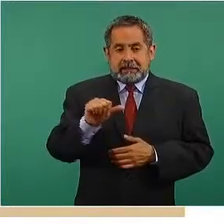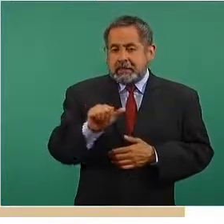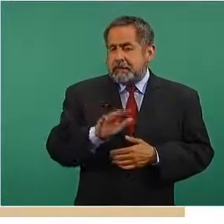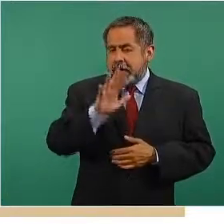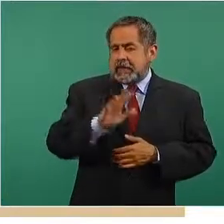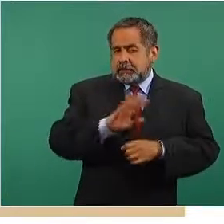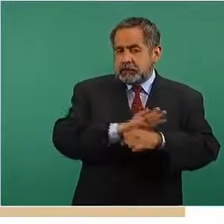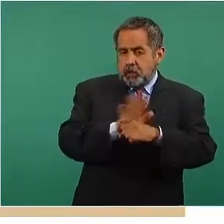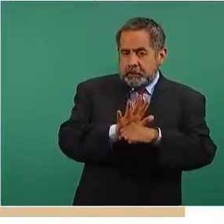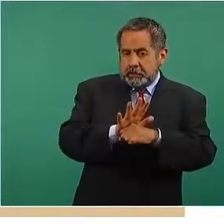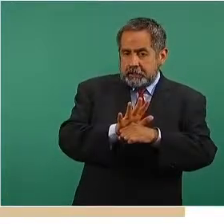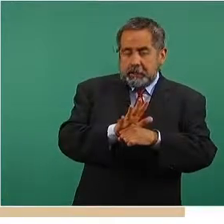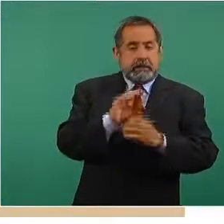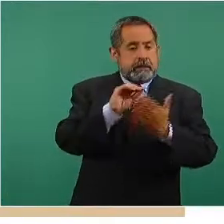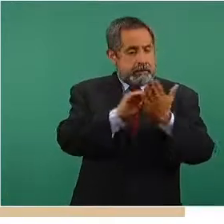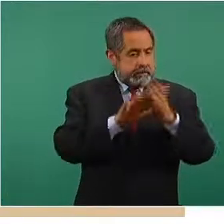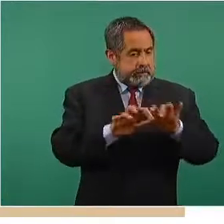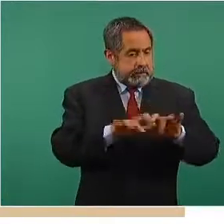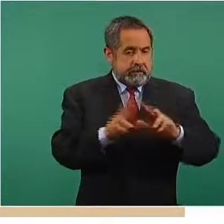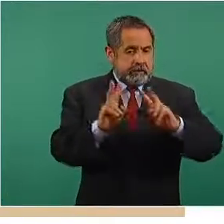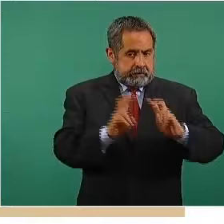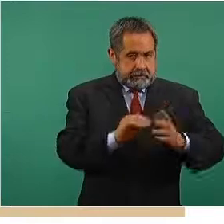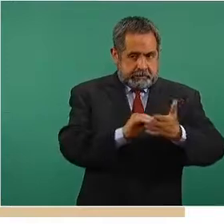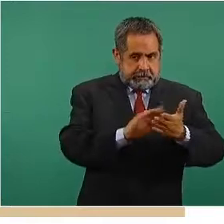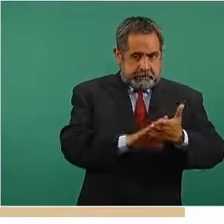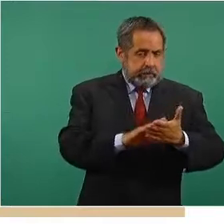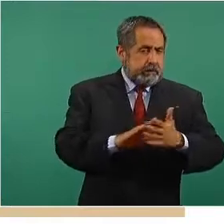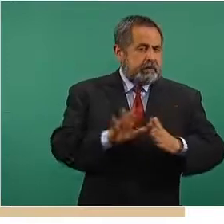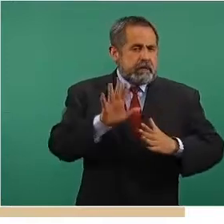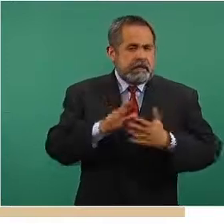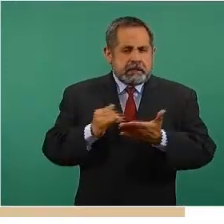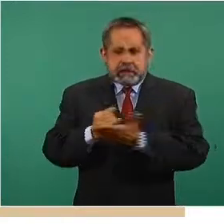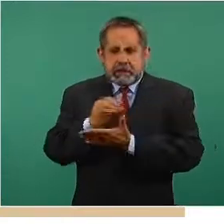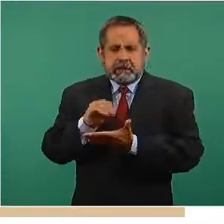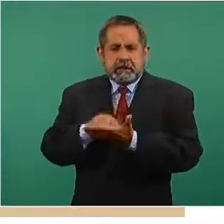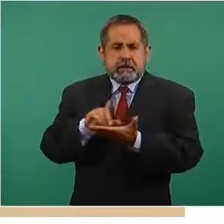COVID en ese sistema. De estas se han dictaminado